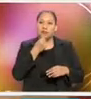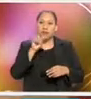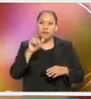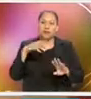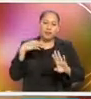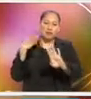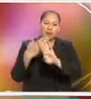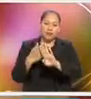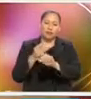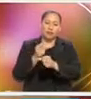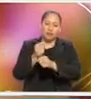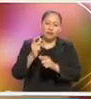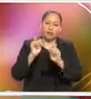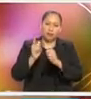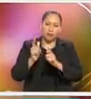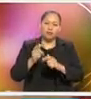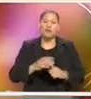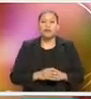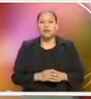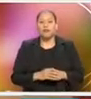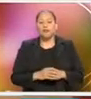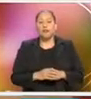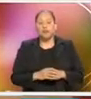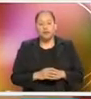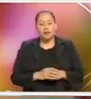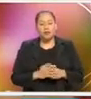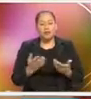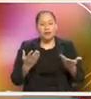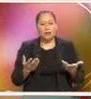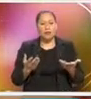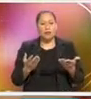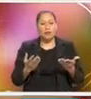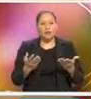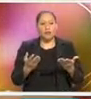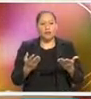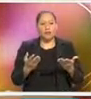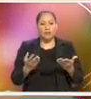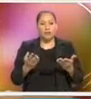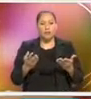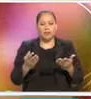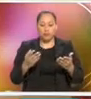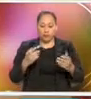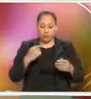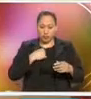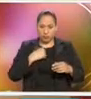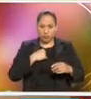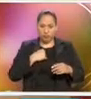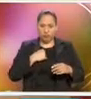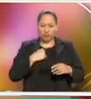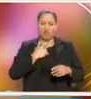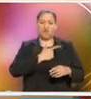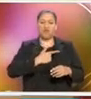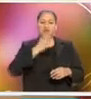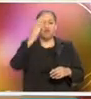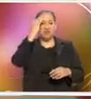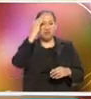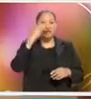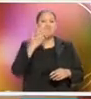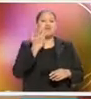siendo buleados, ¿no? ¿Y cuáles son las características de los que bulean? De los buleadores, de los Ajá.